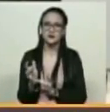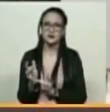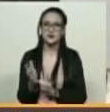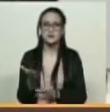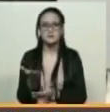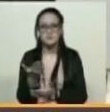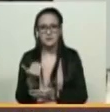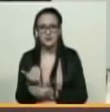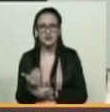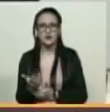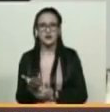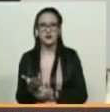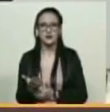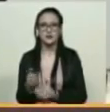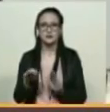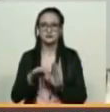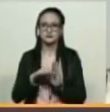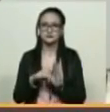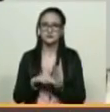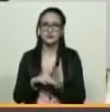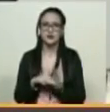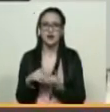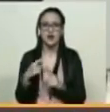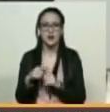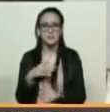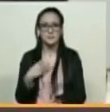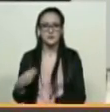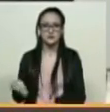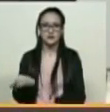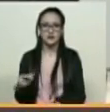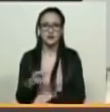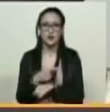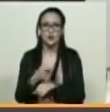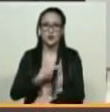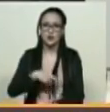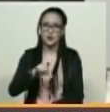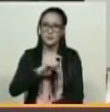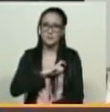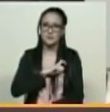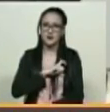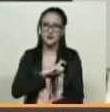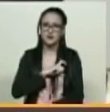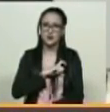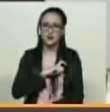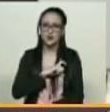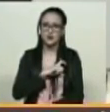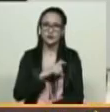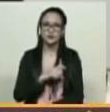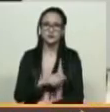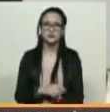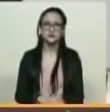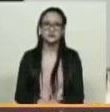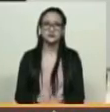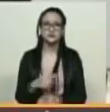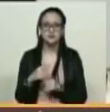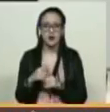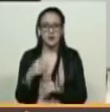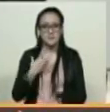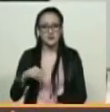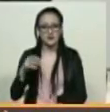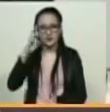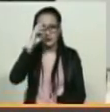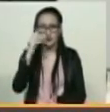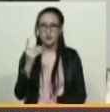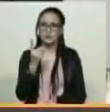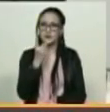por intermediación del expresidente del gobierno español, José Luis Rodríguez Zapatero, y del presidente de República Dominicana,